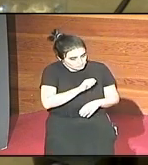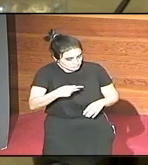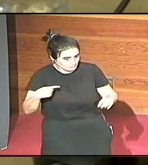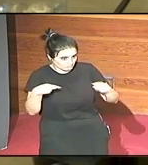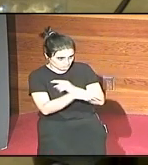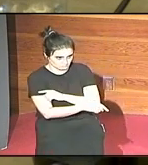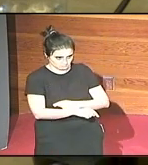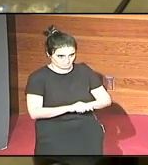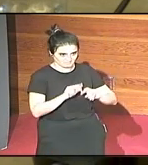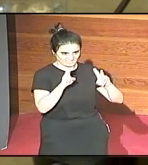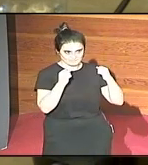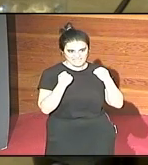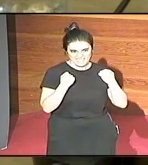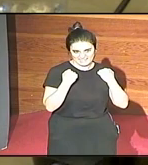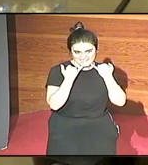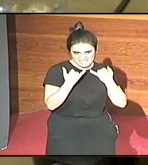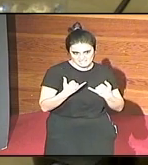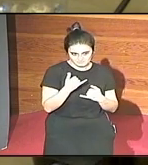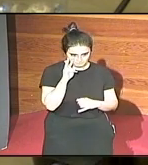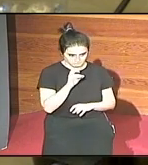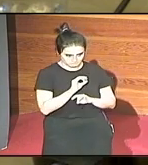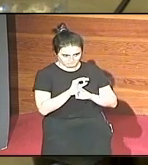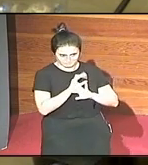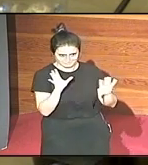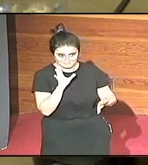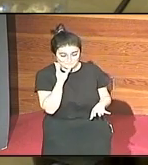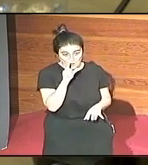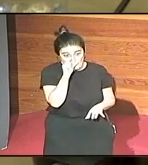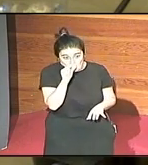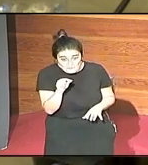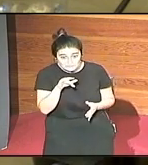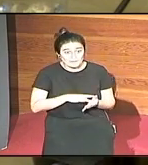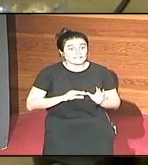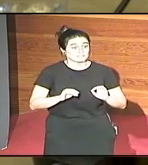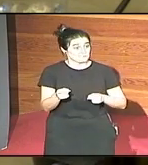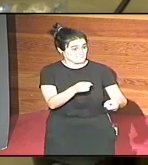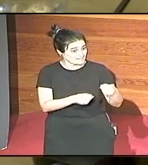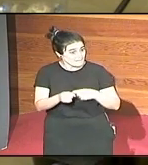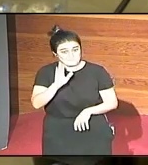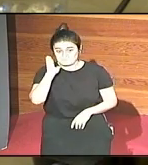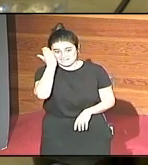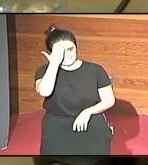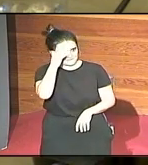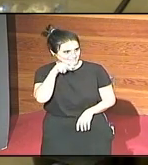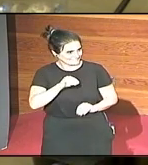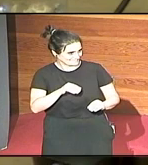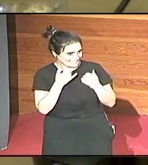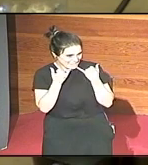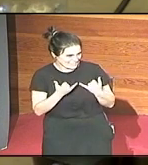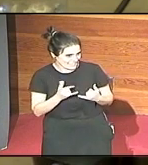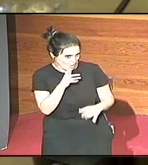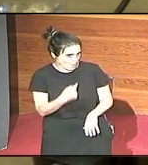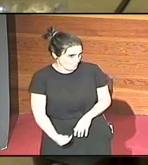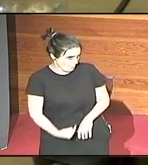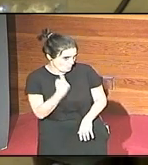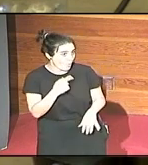energía está clarísimo, está perdiendo el mayor mercado que tenía para su energía en el